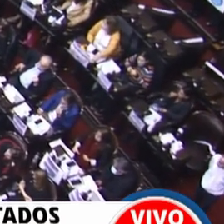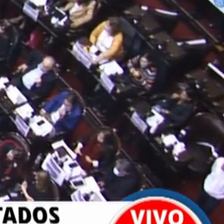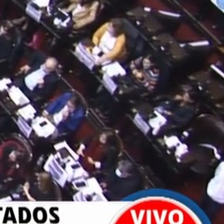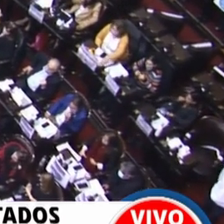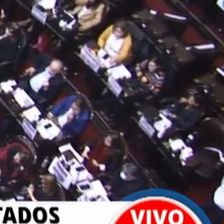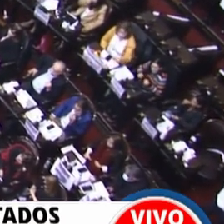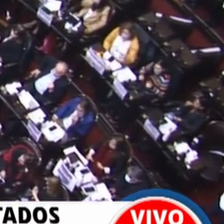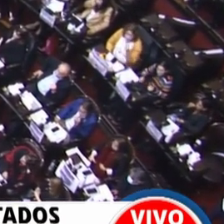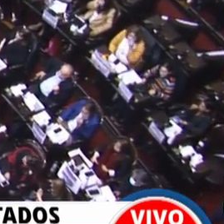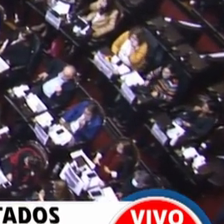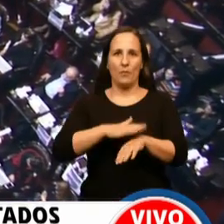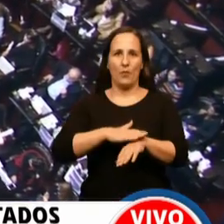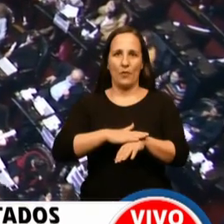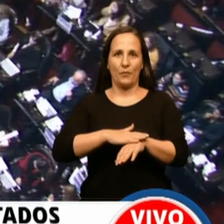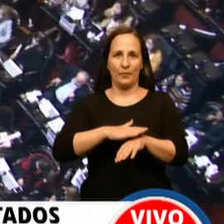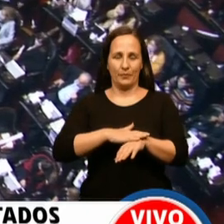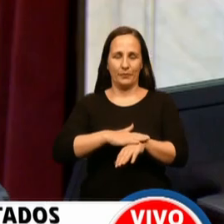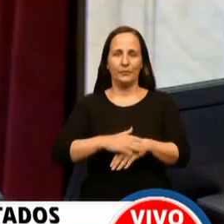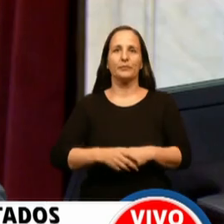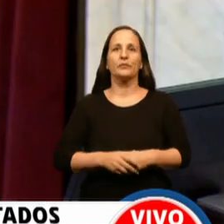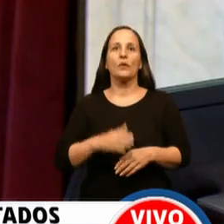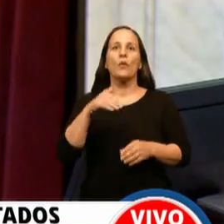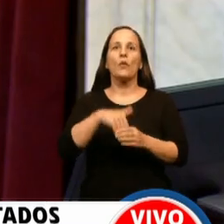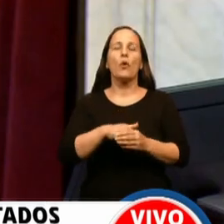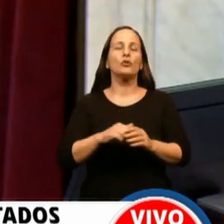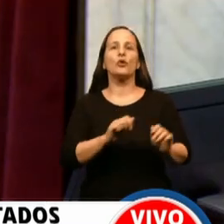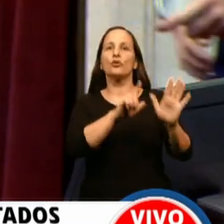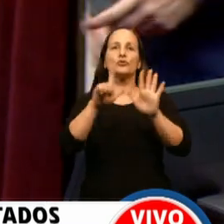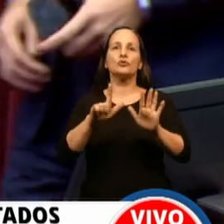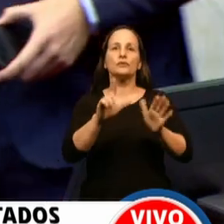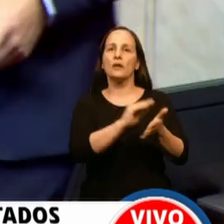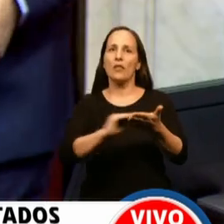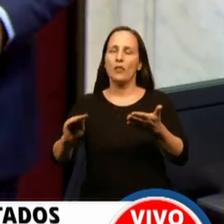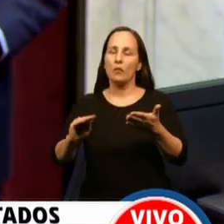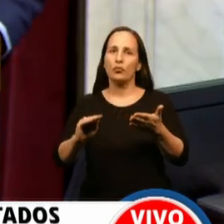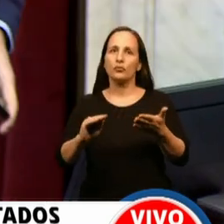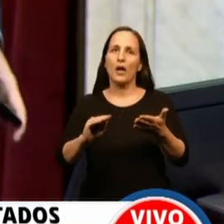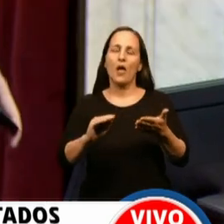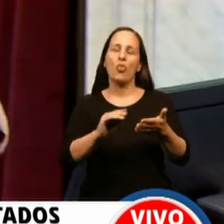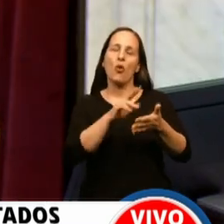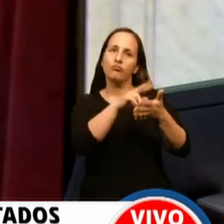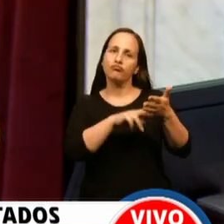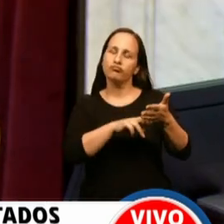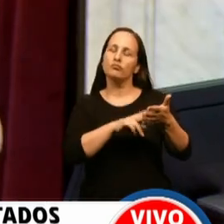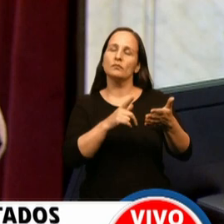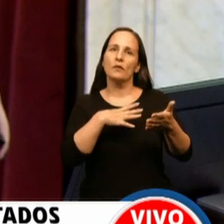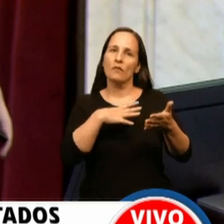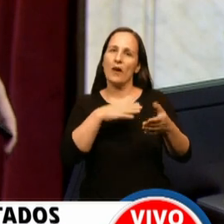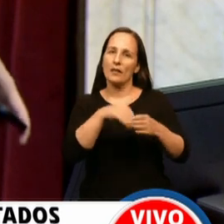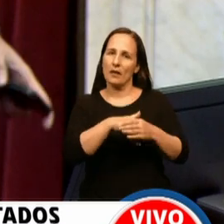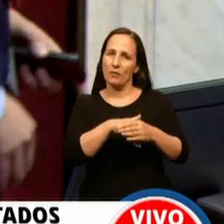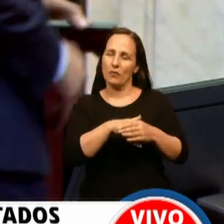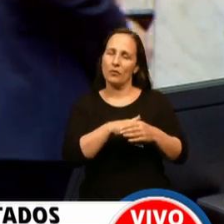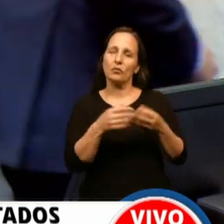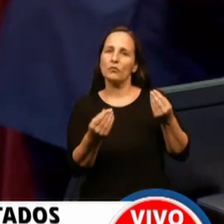tiempo le voy a tomar el voto a los siete diputados que me figuran sin indicar el sentido de su